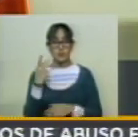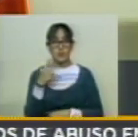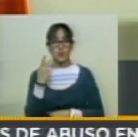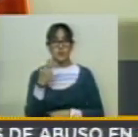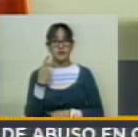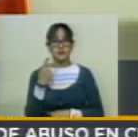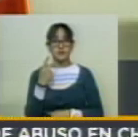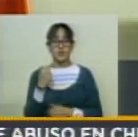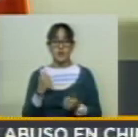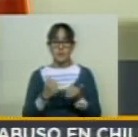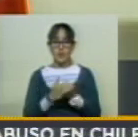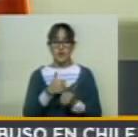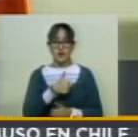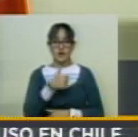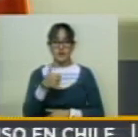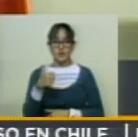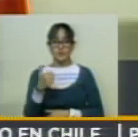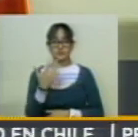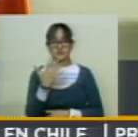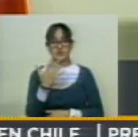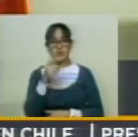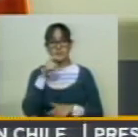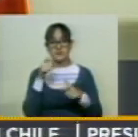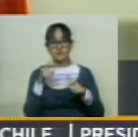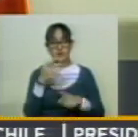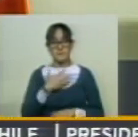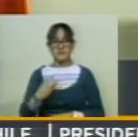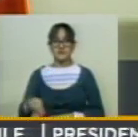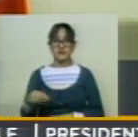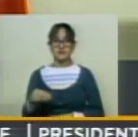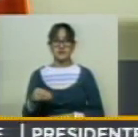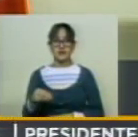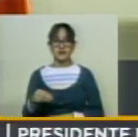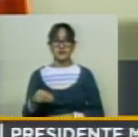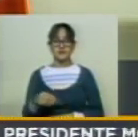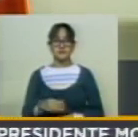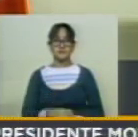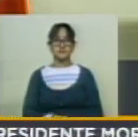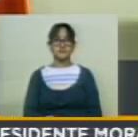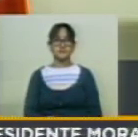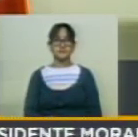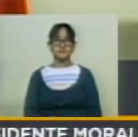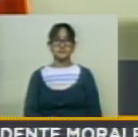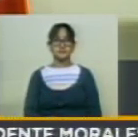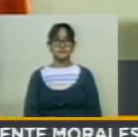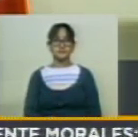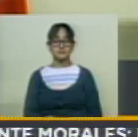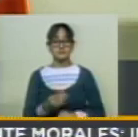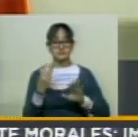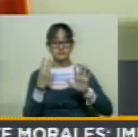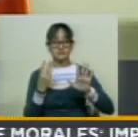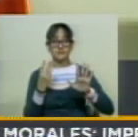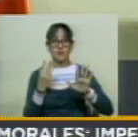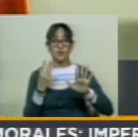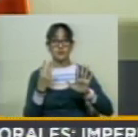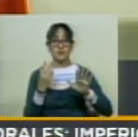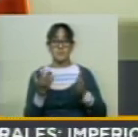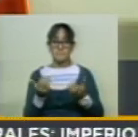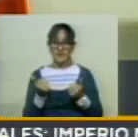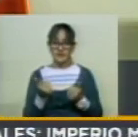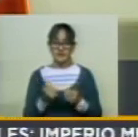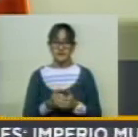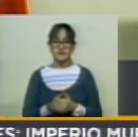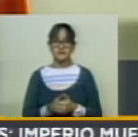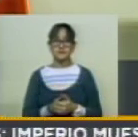que apoyan a cada uno de los 5 candidatos presidenciales. La octava petición,